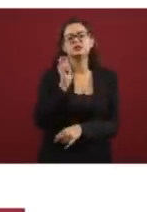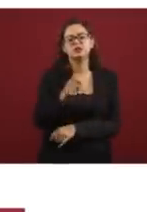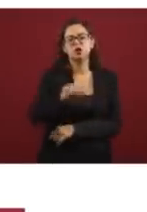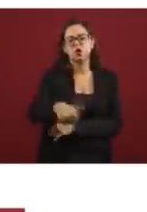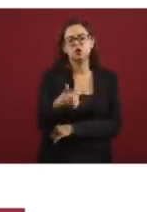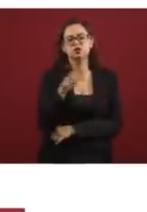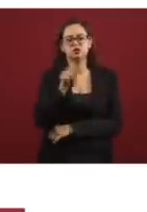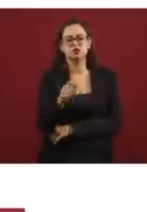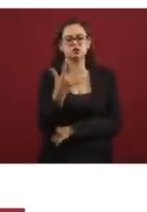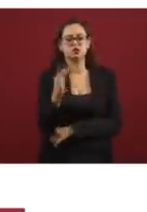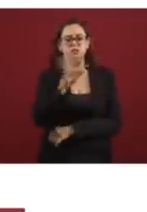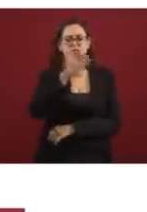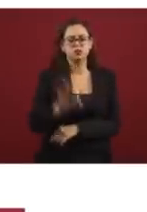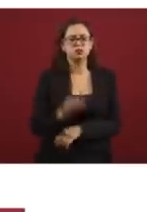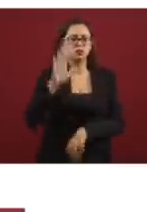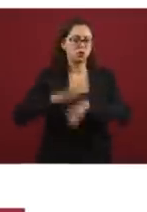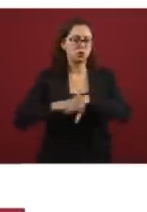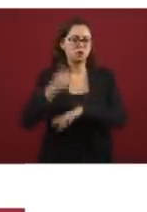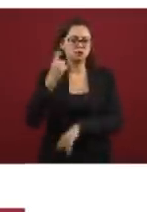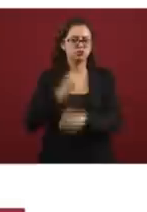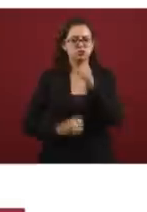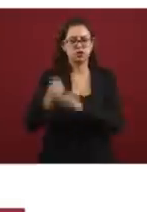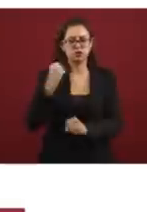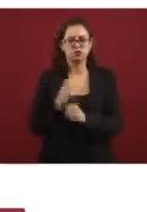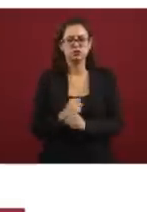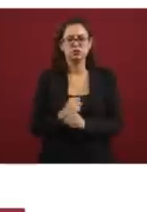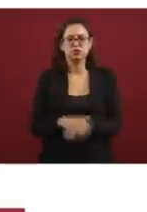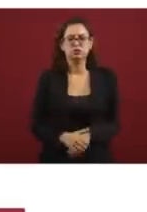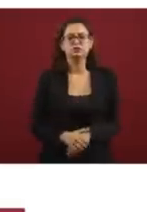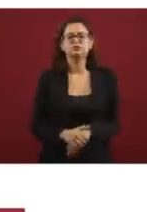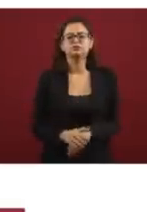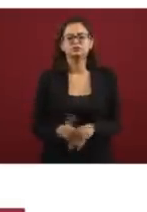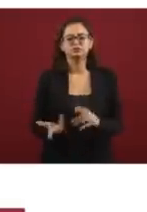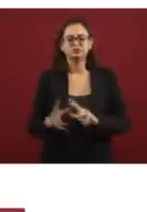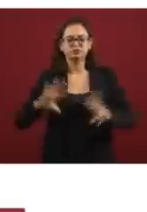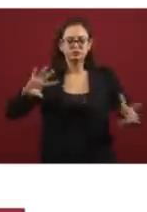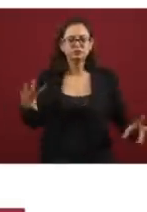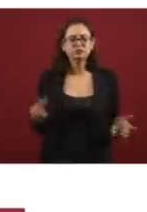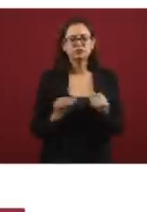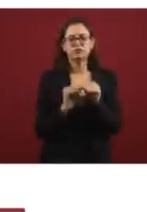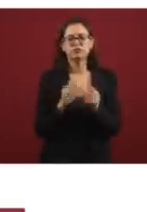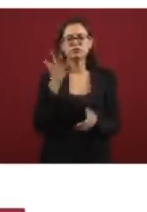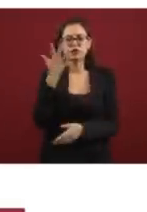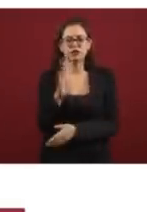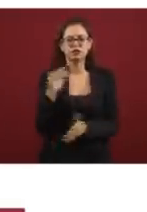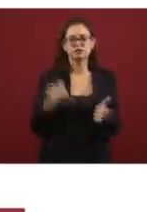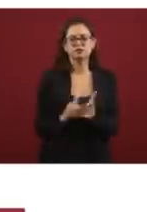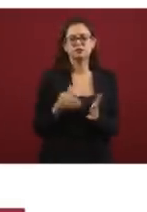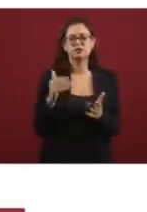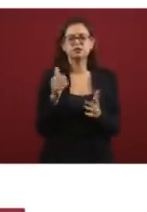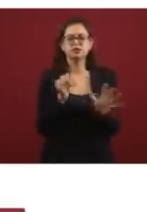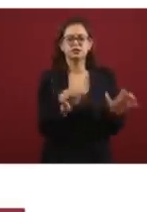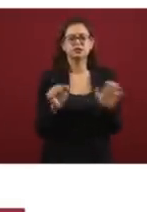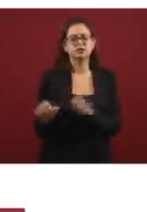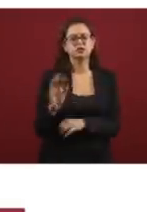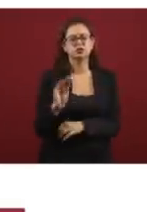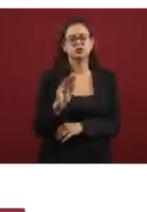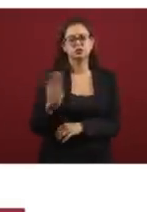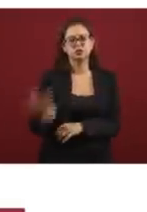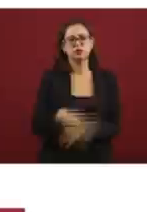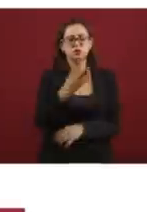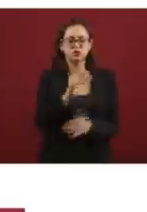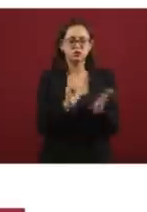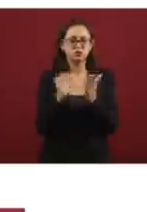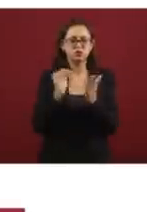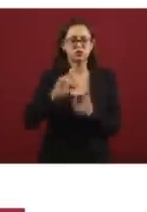11.5 más que el año anterior el saldo es positivo de la balanza 10 mil 694 millones de